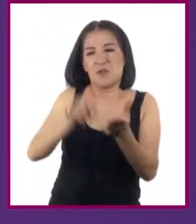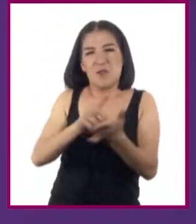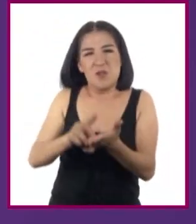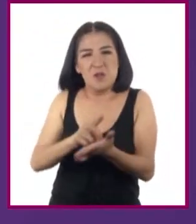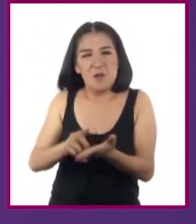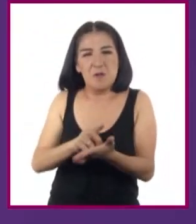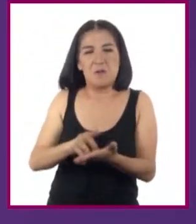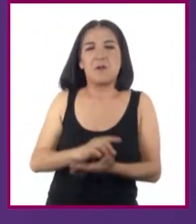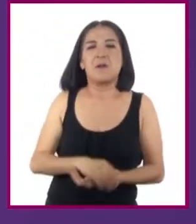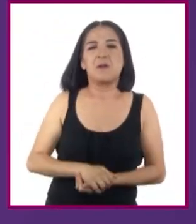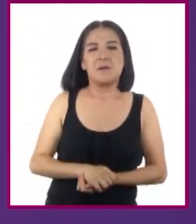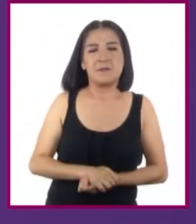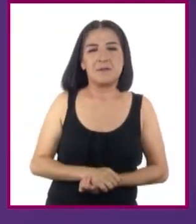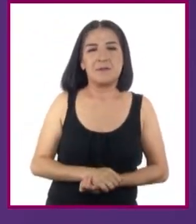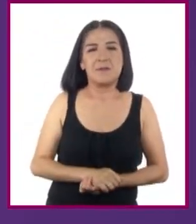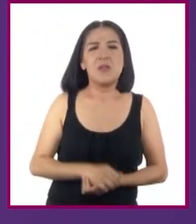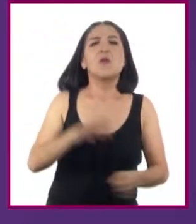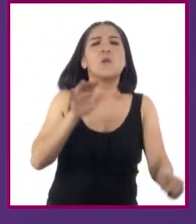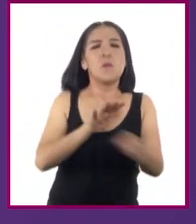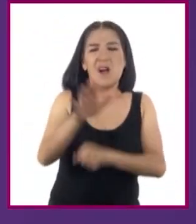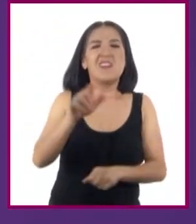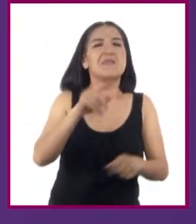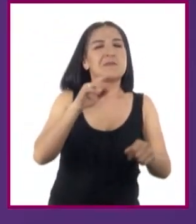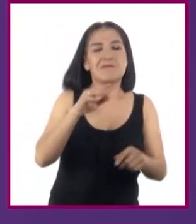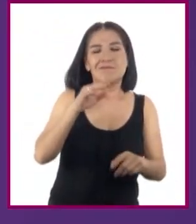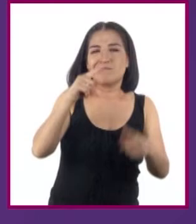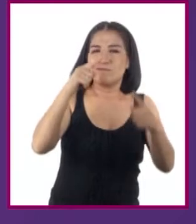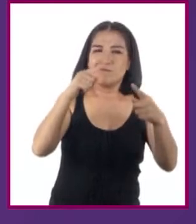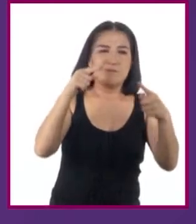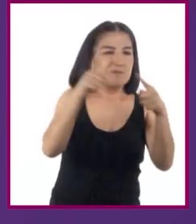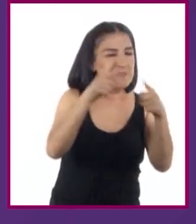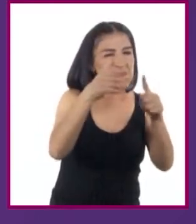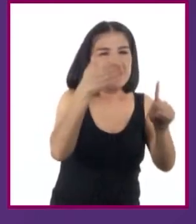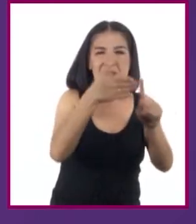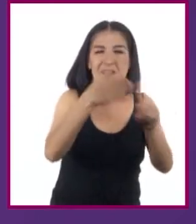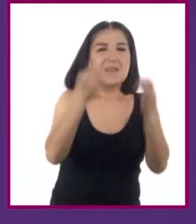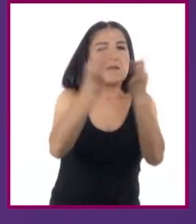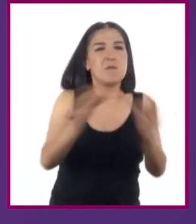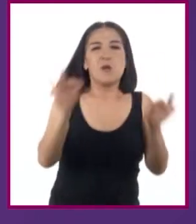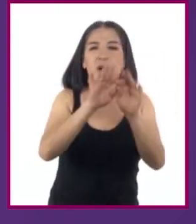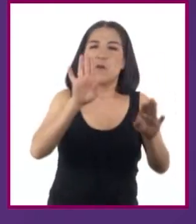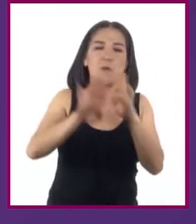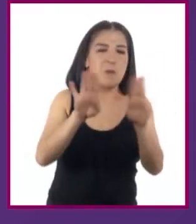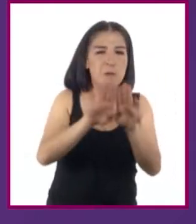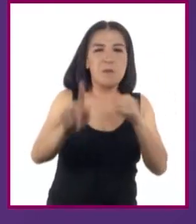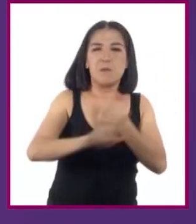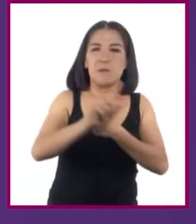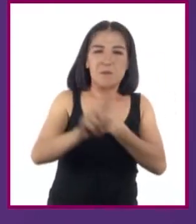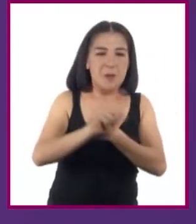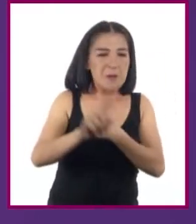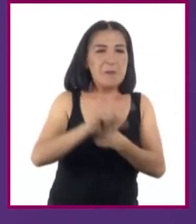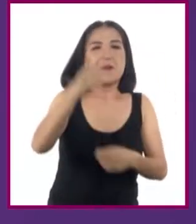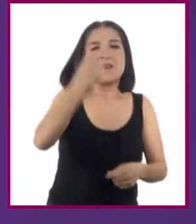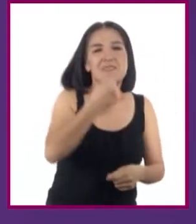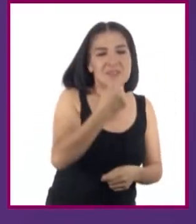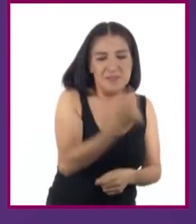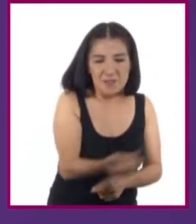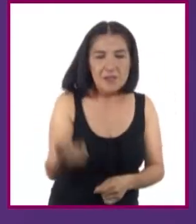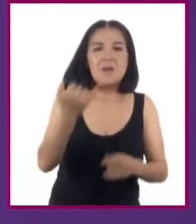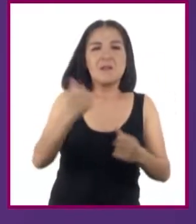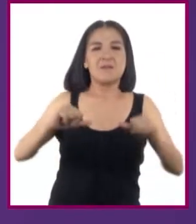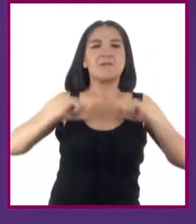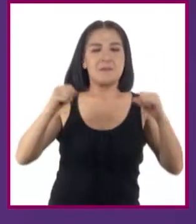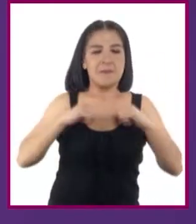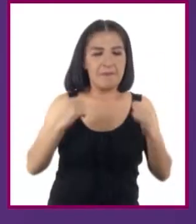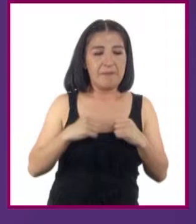droga. ¿Cuáles son los factores de riesgo que han generado el incremento del consumo de alcohol y drogas entre niños y